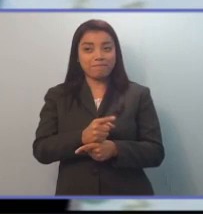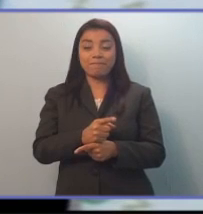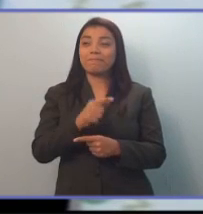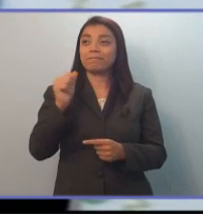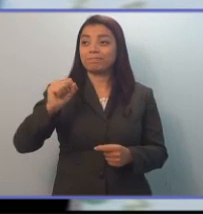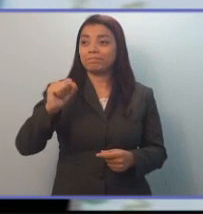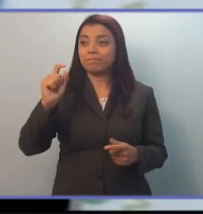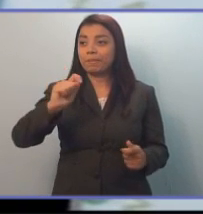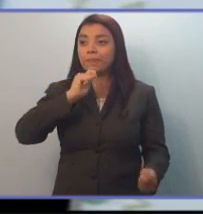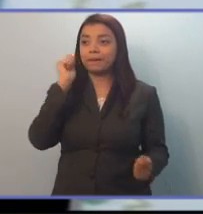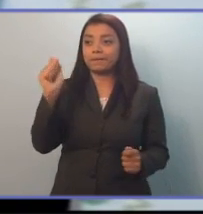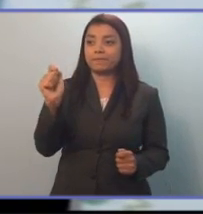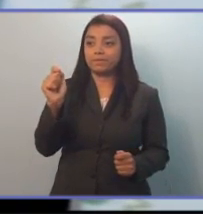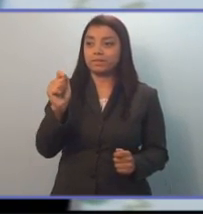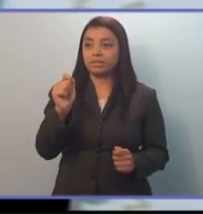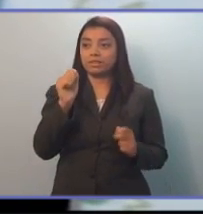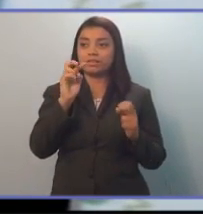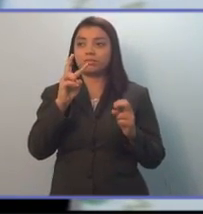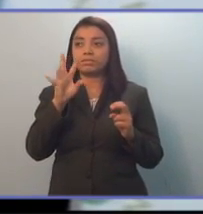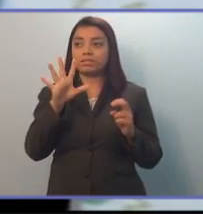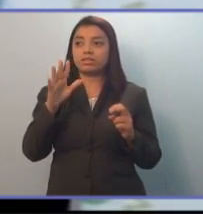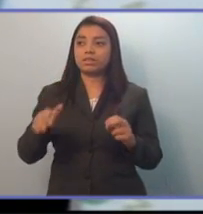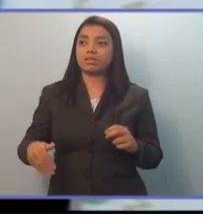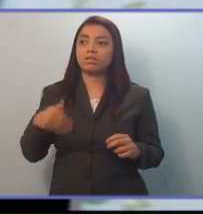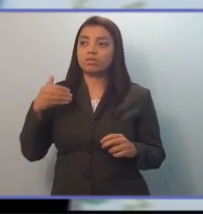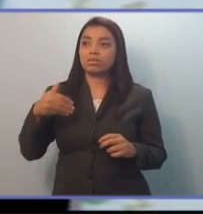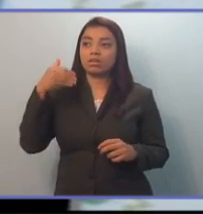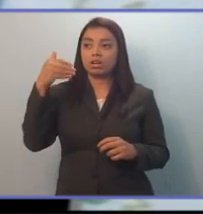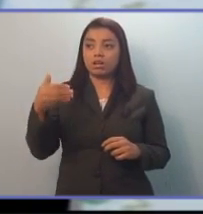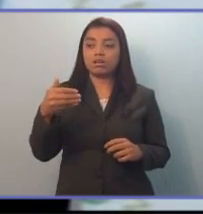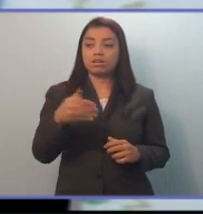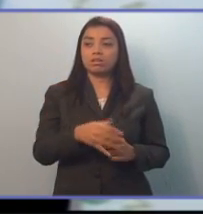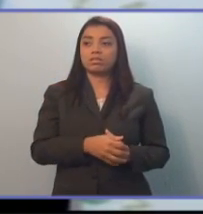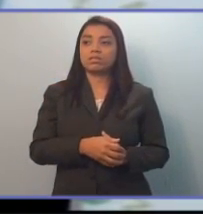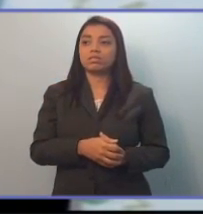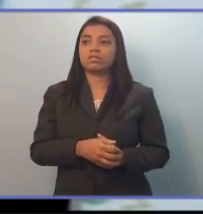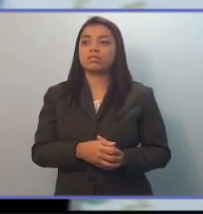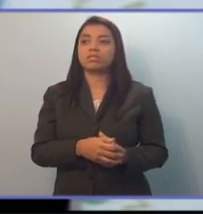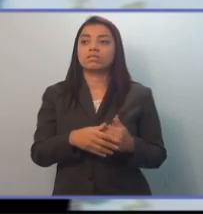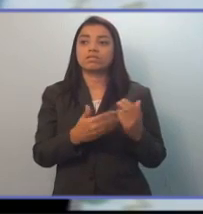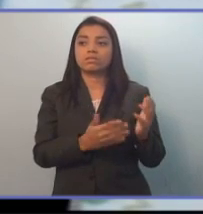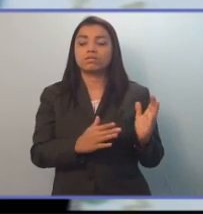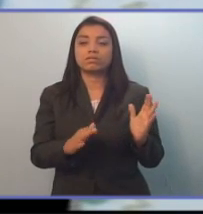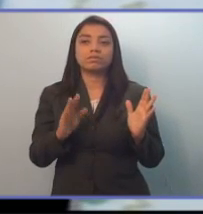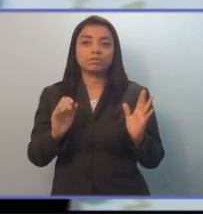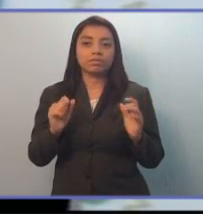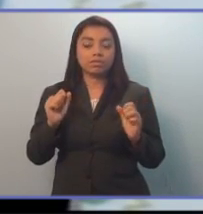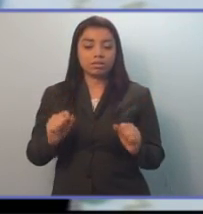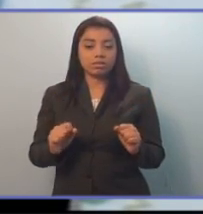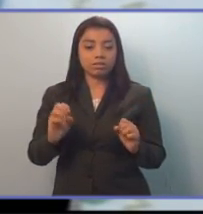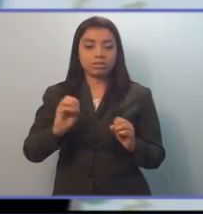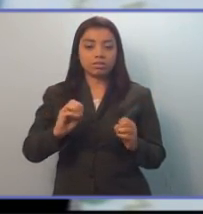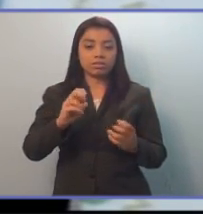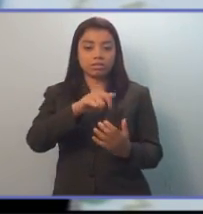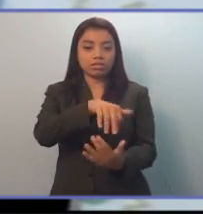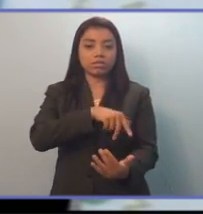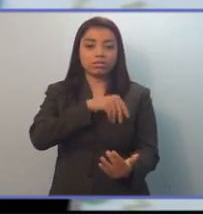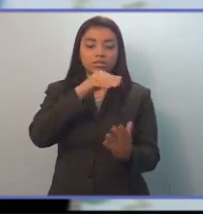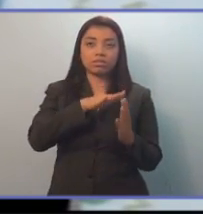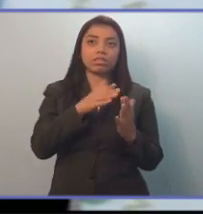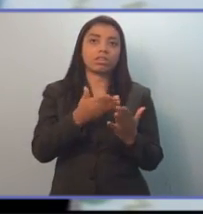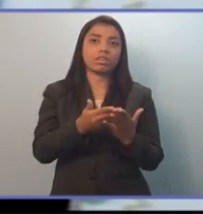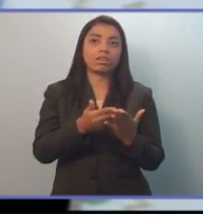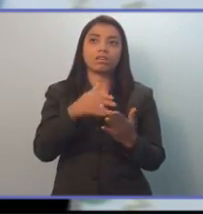varias denuncias en estos 25 años de ejercer la judicatura, pero en ningún caso se abrió ni siquiera un expediente, en todos se